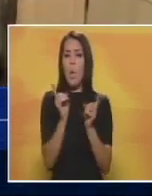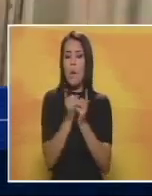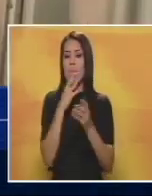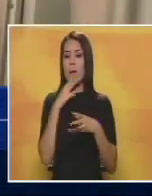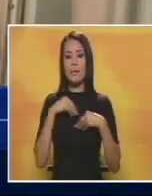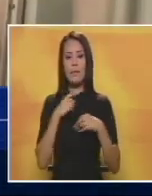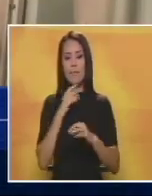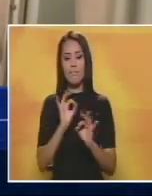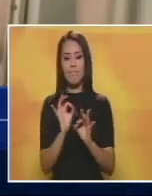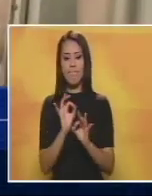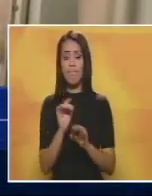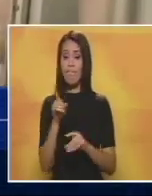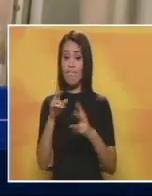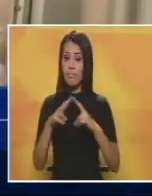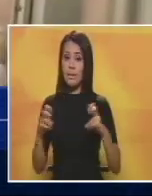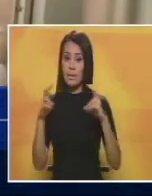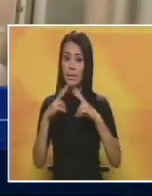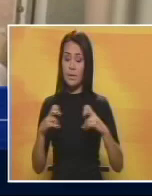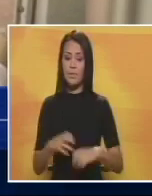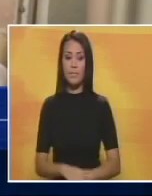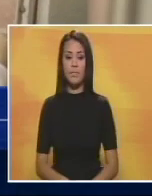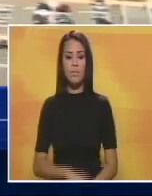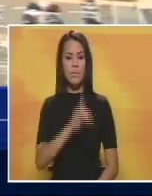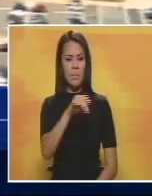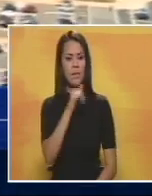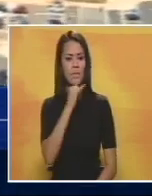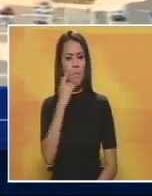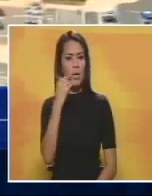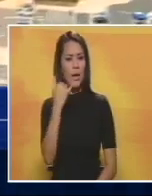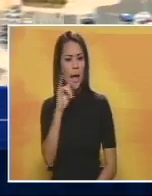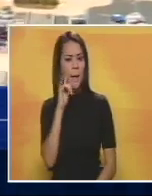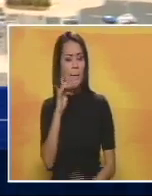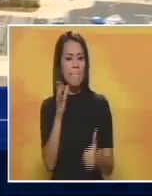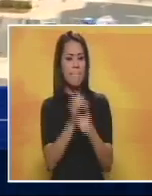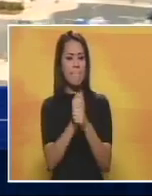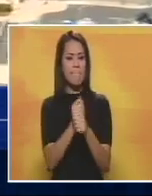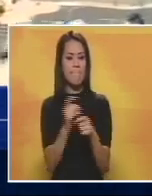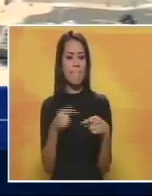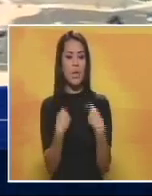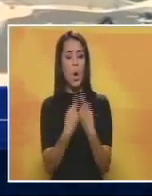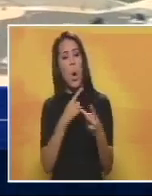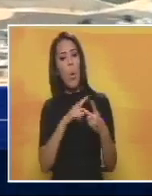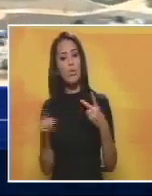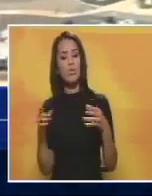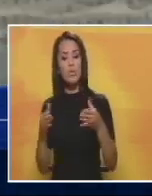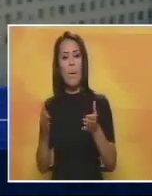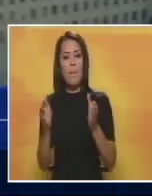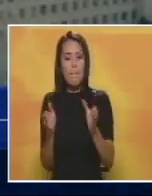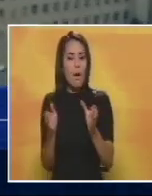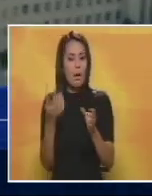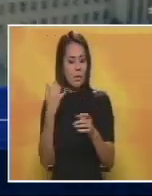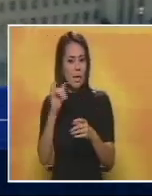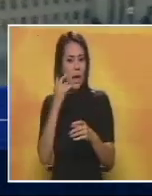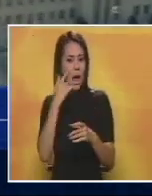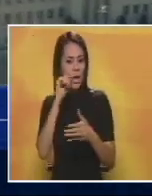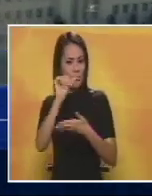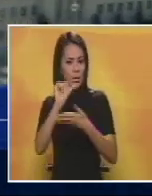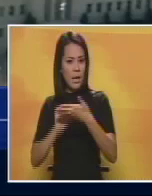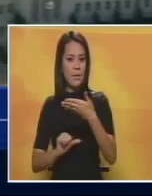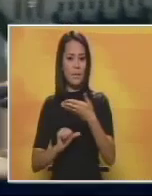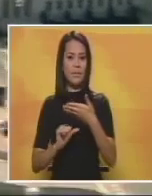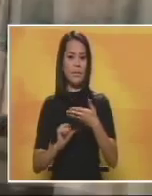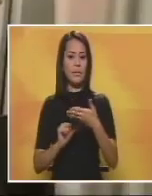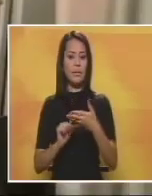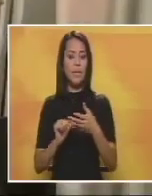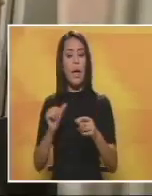procedencia. El Pentágono también reveló haber detectado en sus inmediaciones otro paquete que contenía, según análisis preliminares,